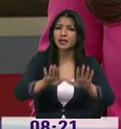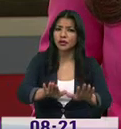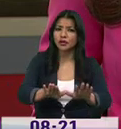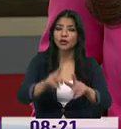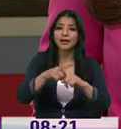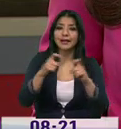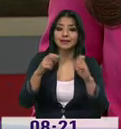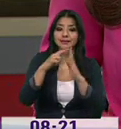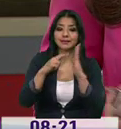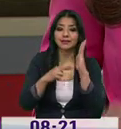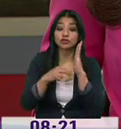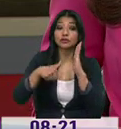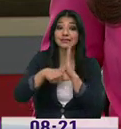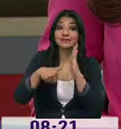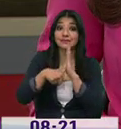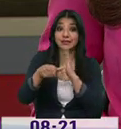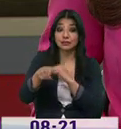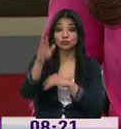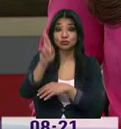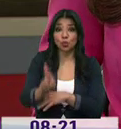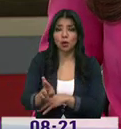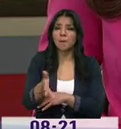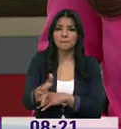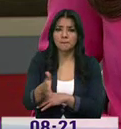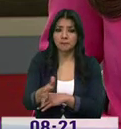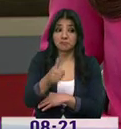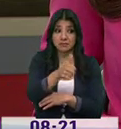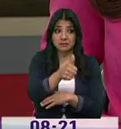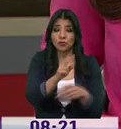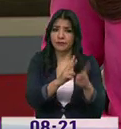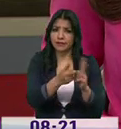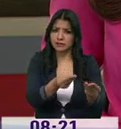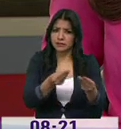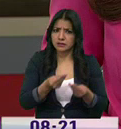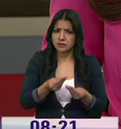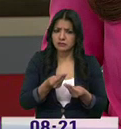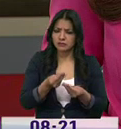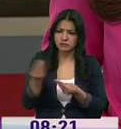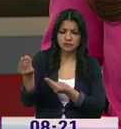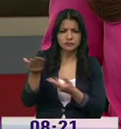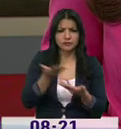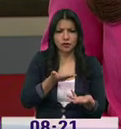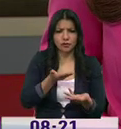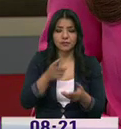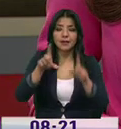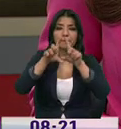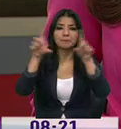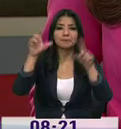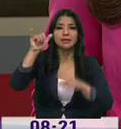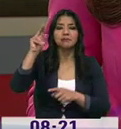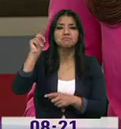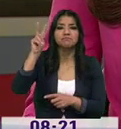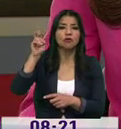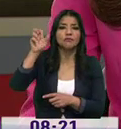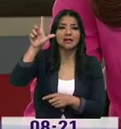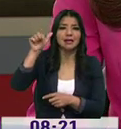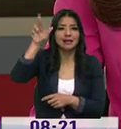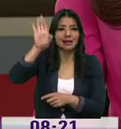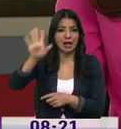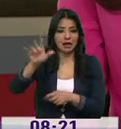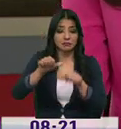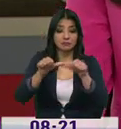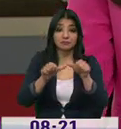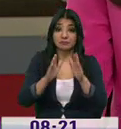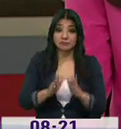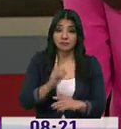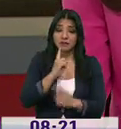registro civil en Turubamba, tal y como los vecinos habían conocido de parte de Inmobiliar. La administradora explicó que están